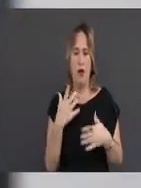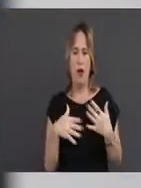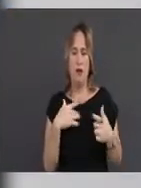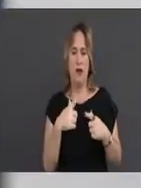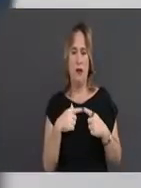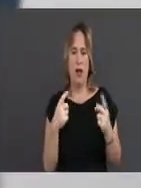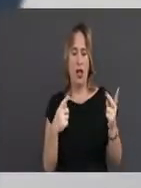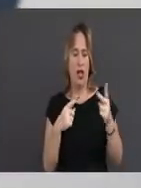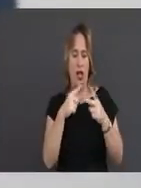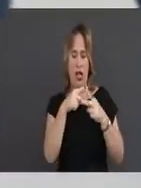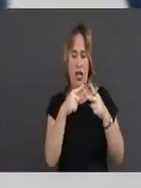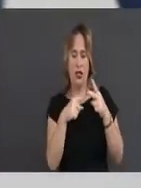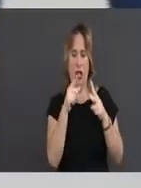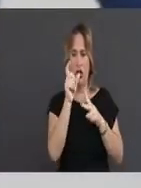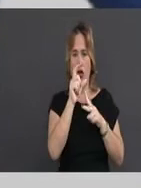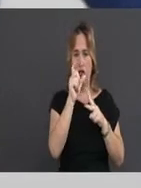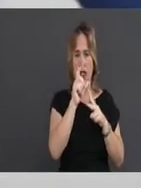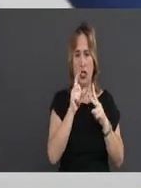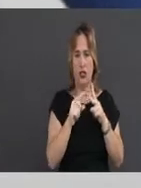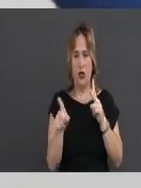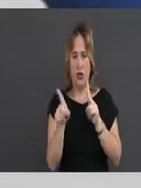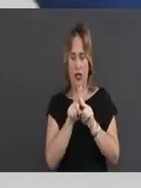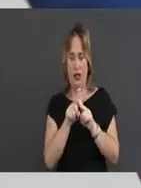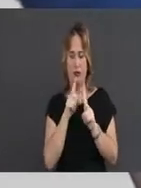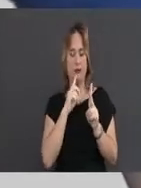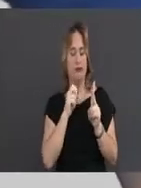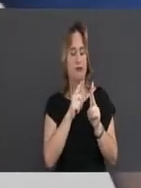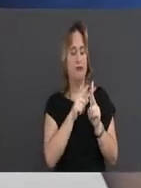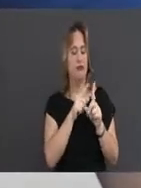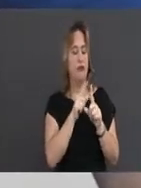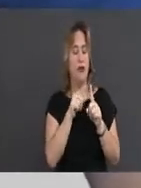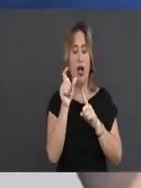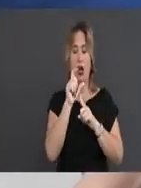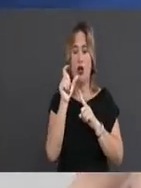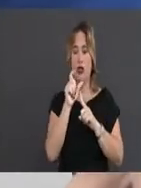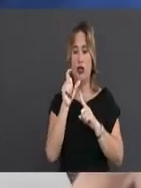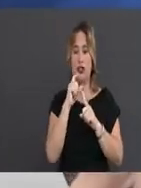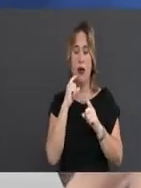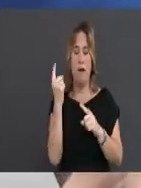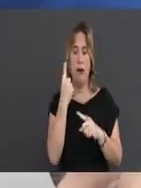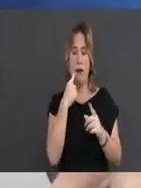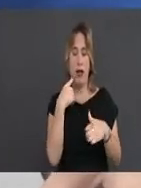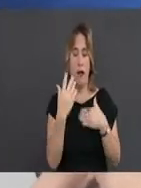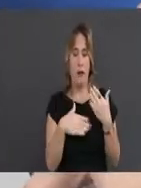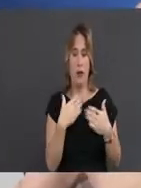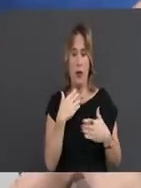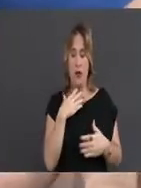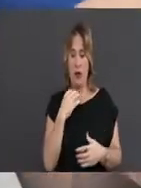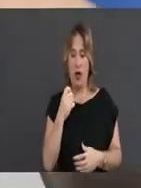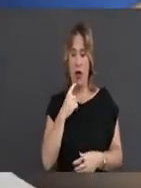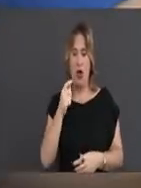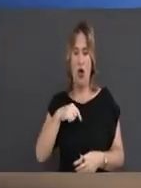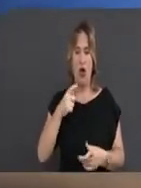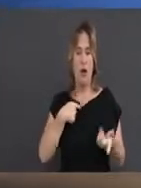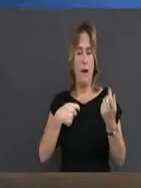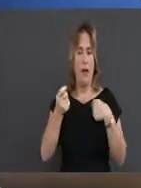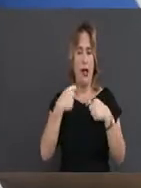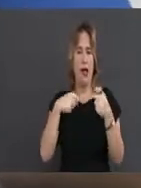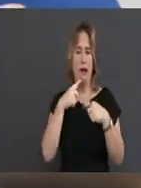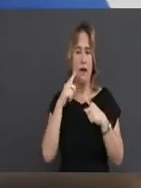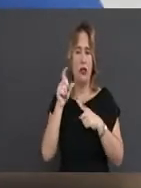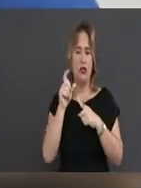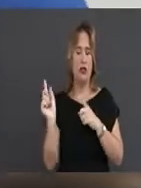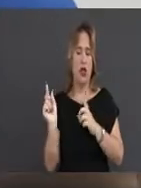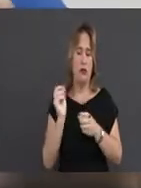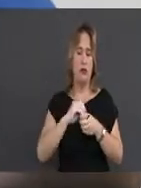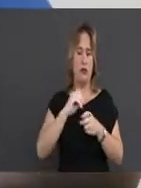dos primeras. Bueno, la principal, reiteramos que la principal dificultad que nosotros tenemos hoy en la comercialización en todo